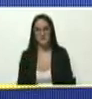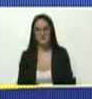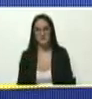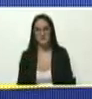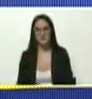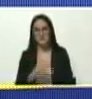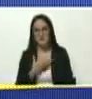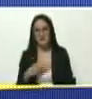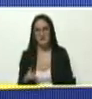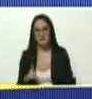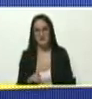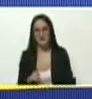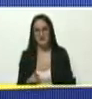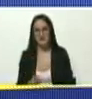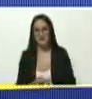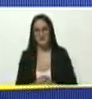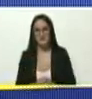presidente de Pequibem,